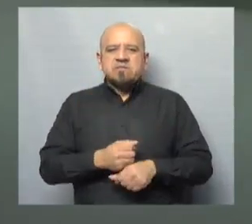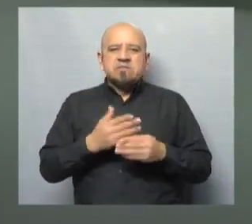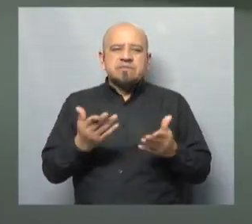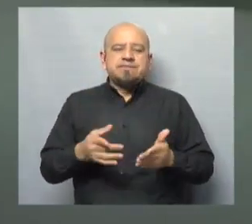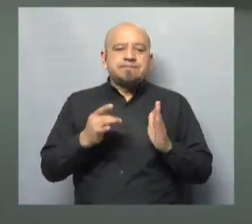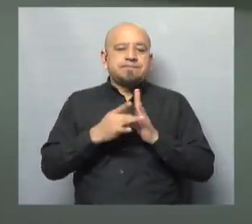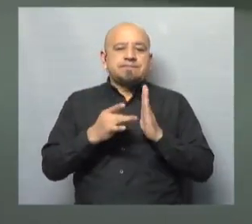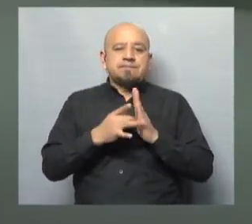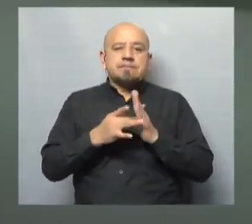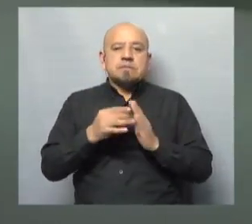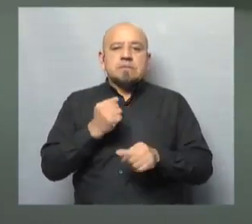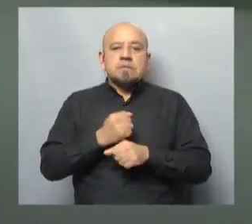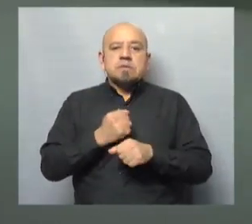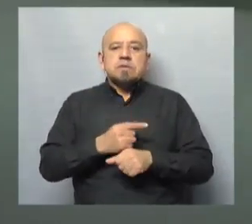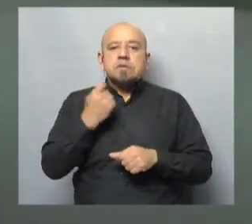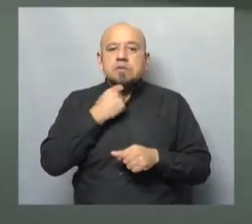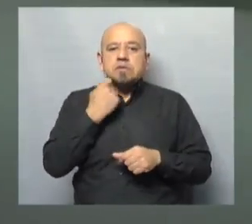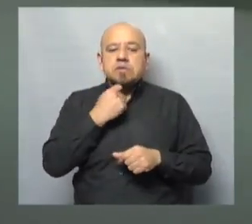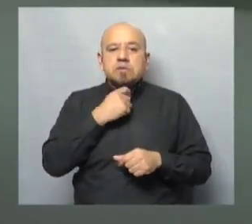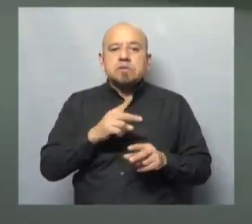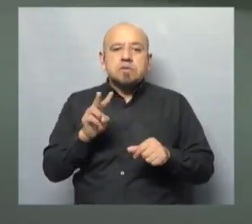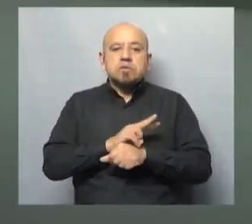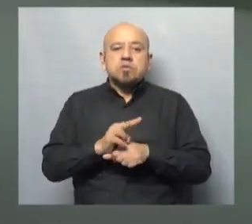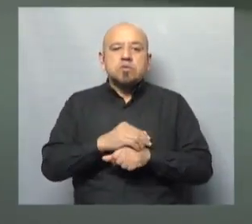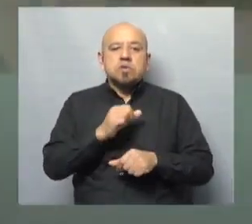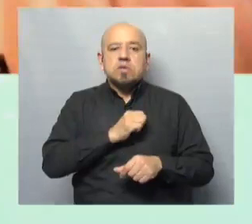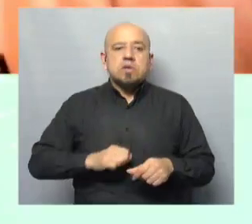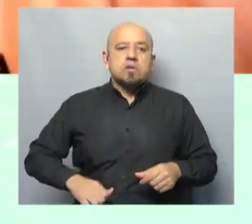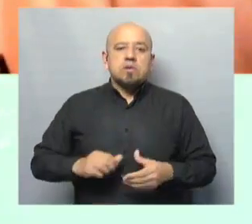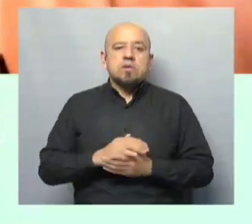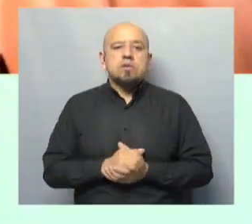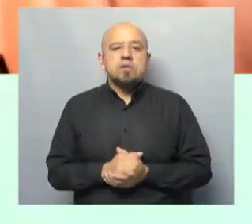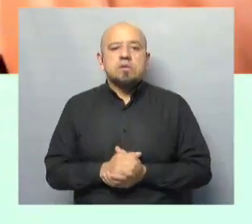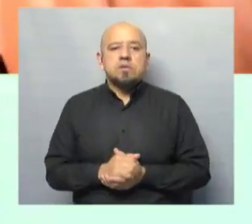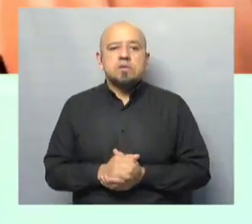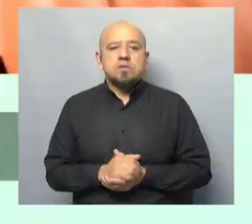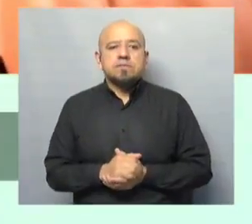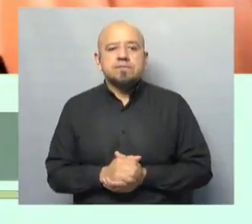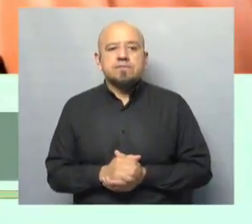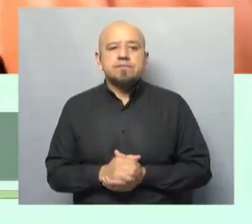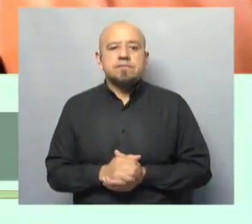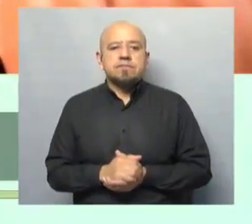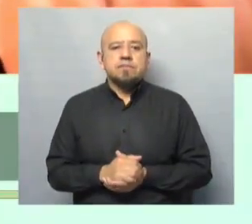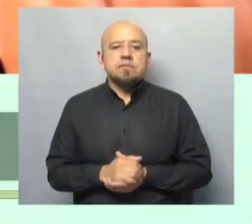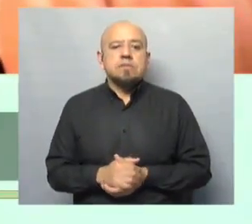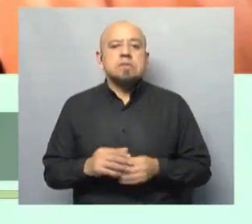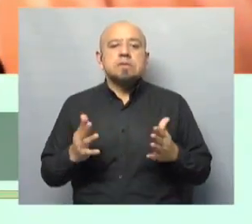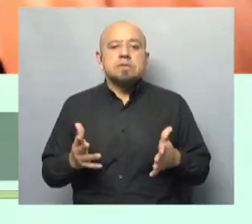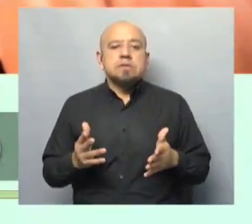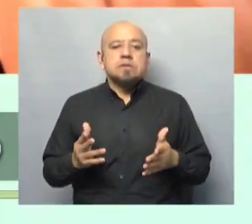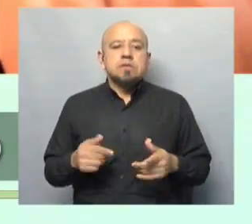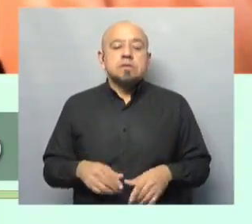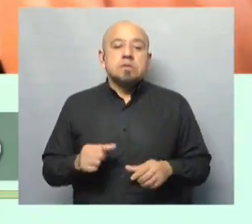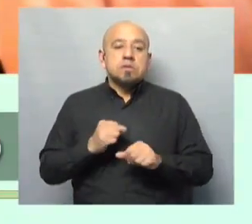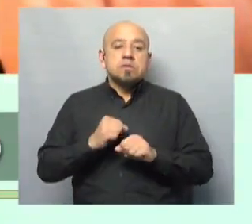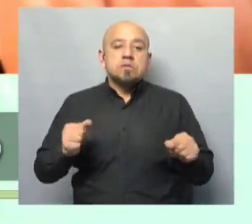condiciones de trabajo ante la falta total de control estatal están dadas todas las condiciones para que se les pueda brindar